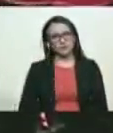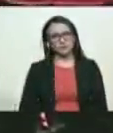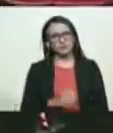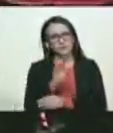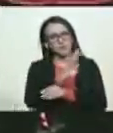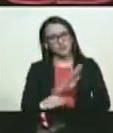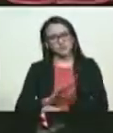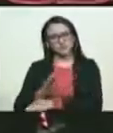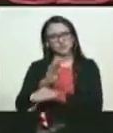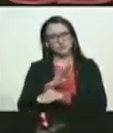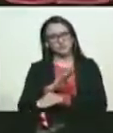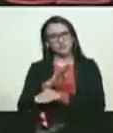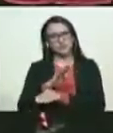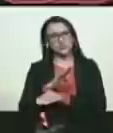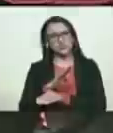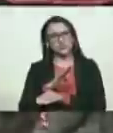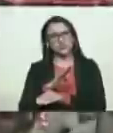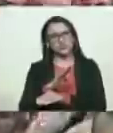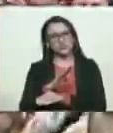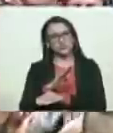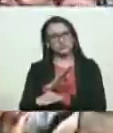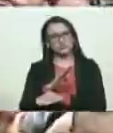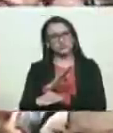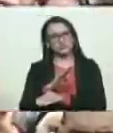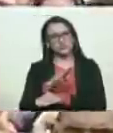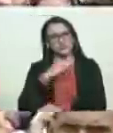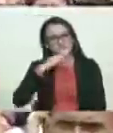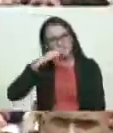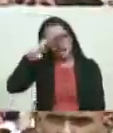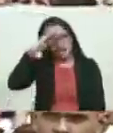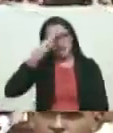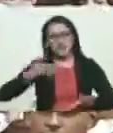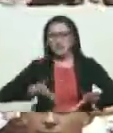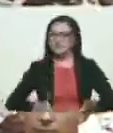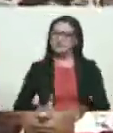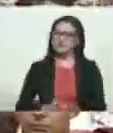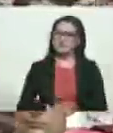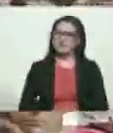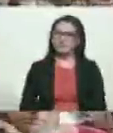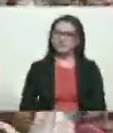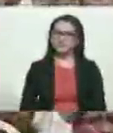protector como padre como dijo también